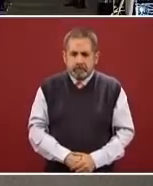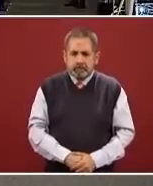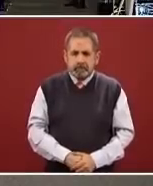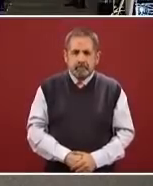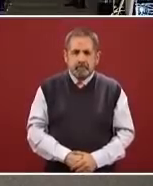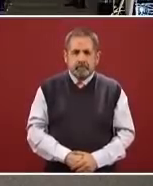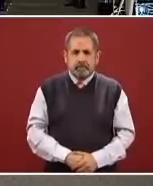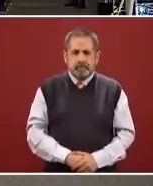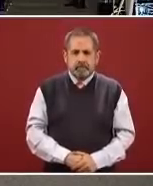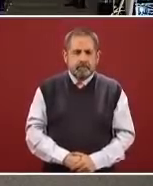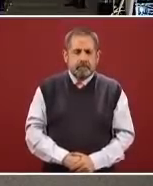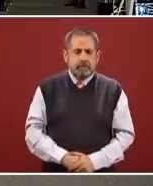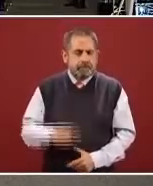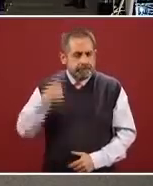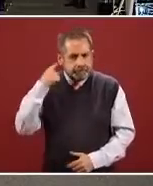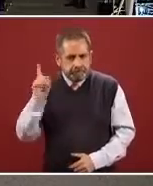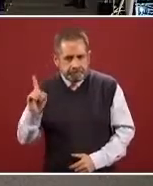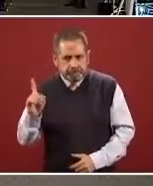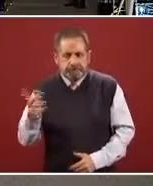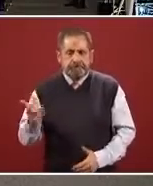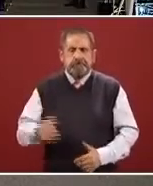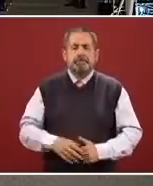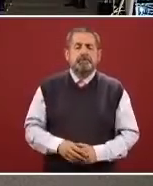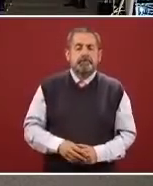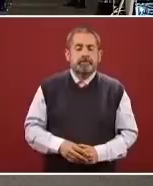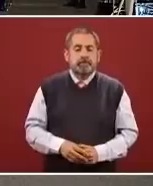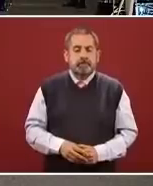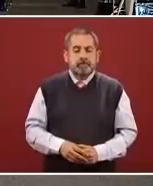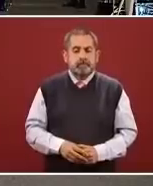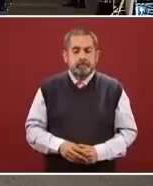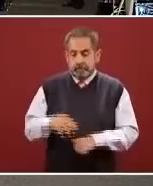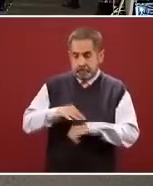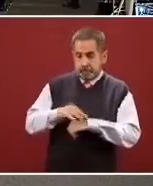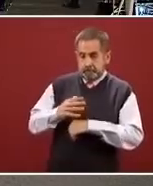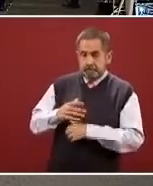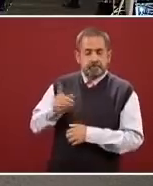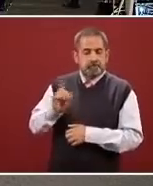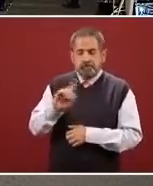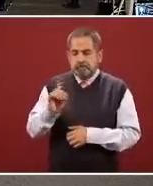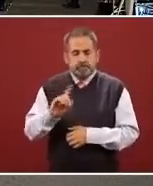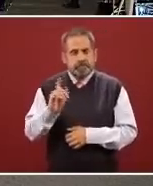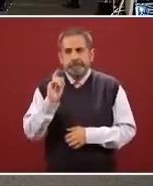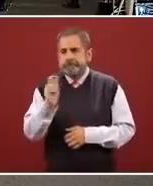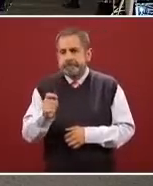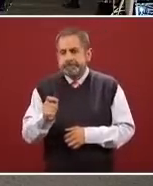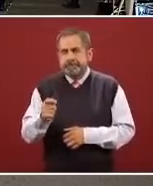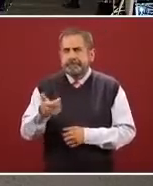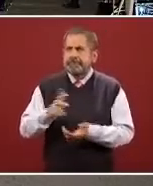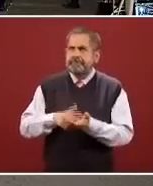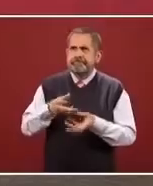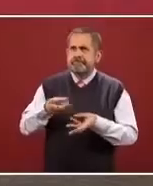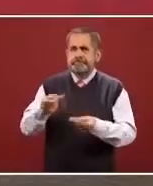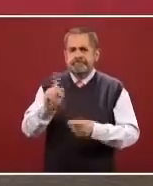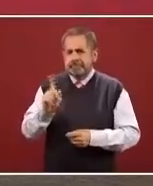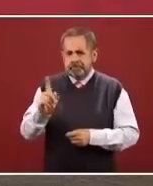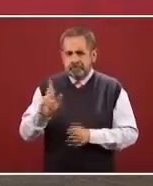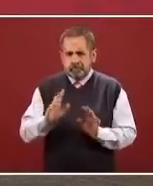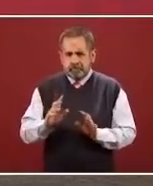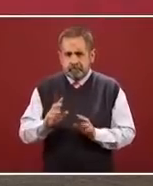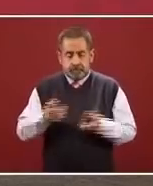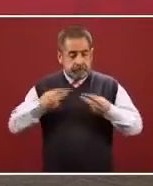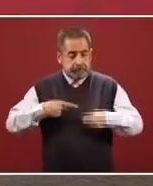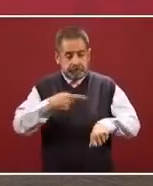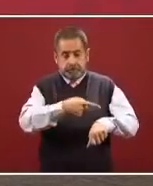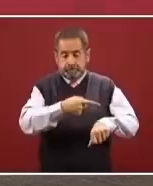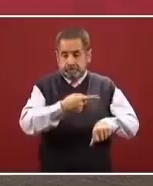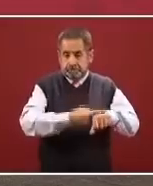Estado? No, esto no debe tener costo para los pacientes